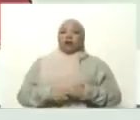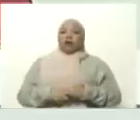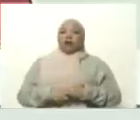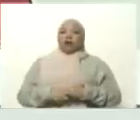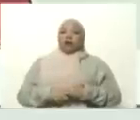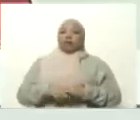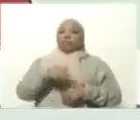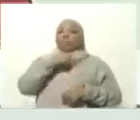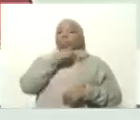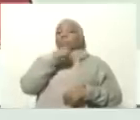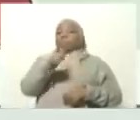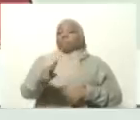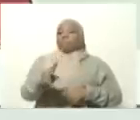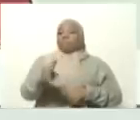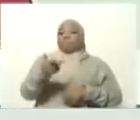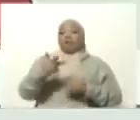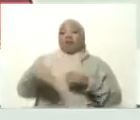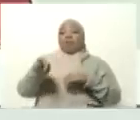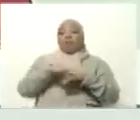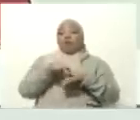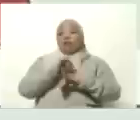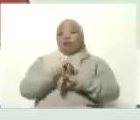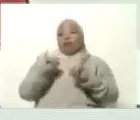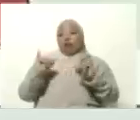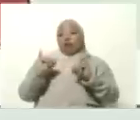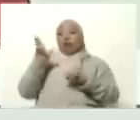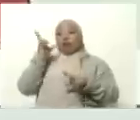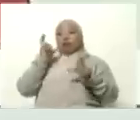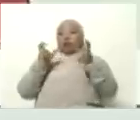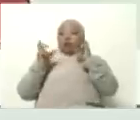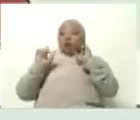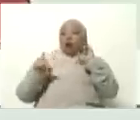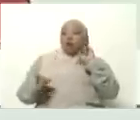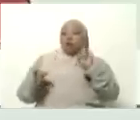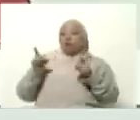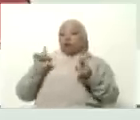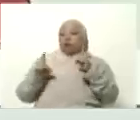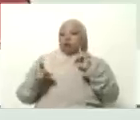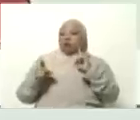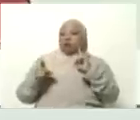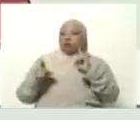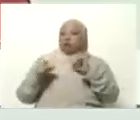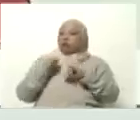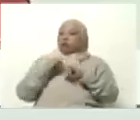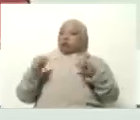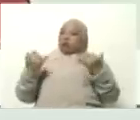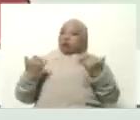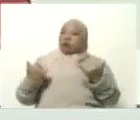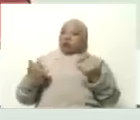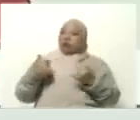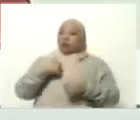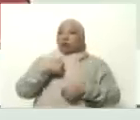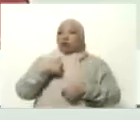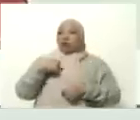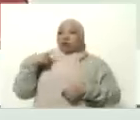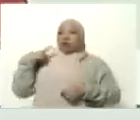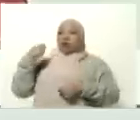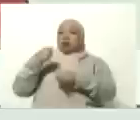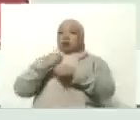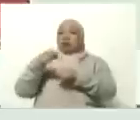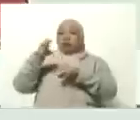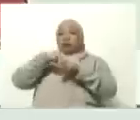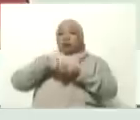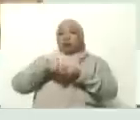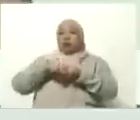Están destinadas al fracaso. Yo he escuchado a algunos últimamente que han dicho, nos vamos a sentar con Rusia,